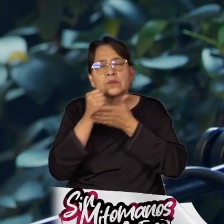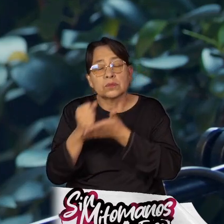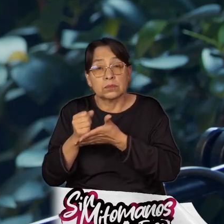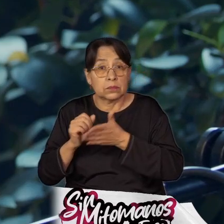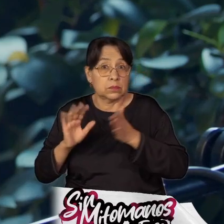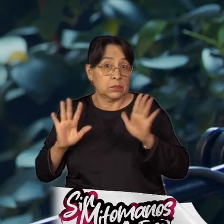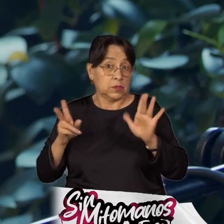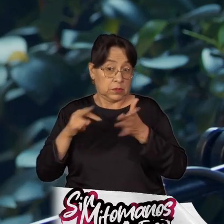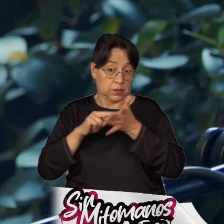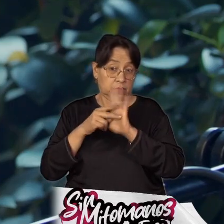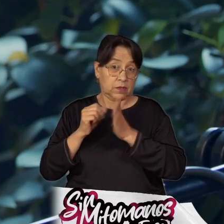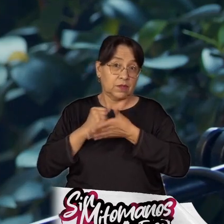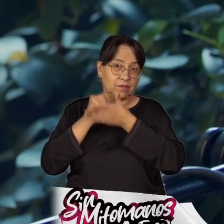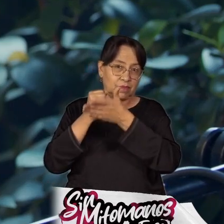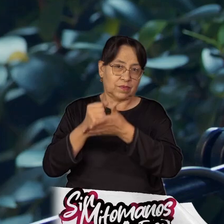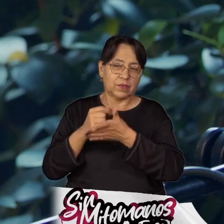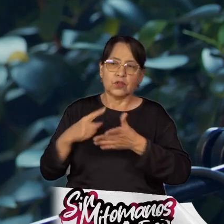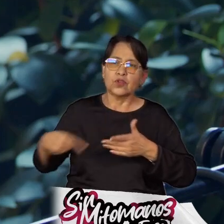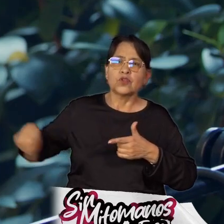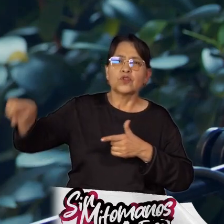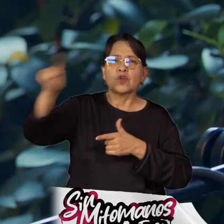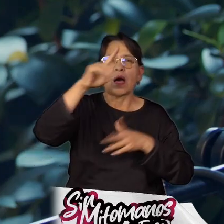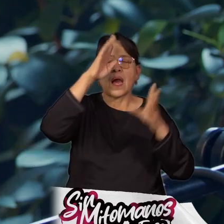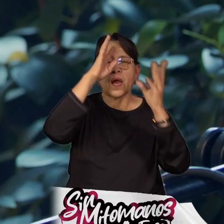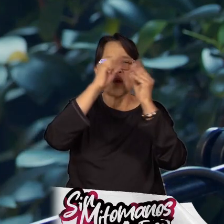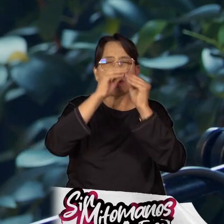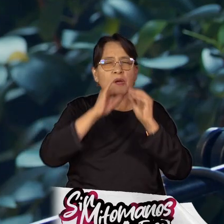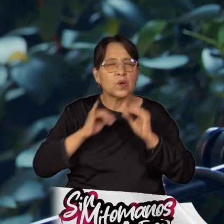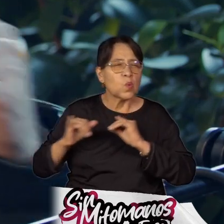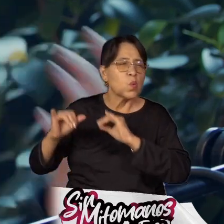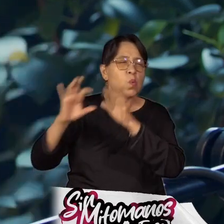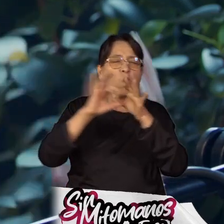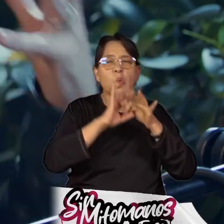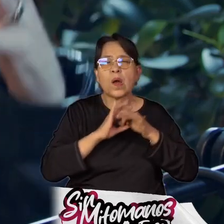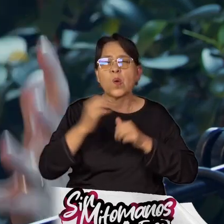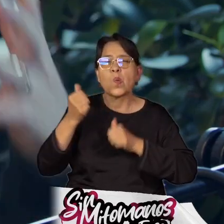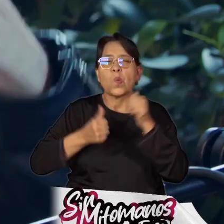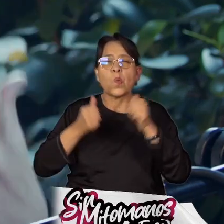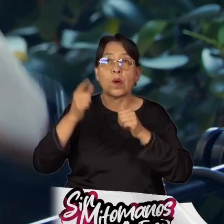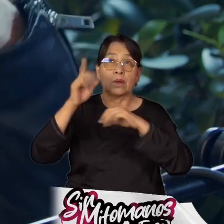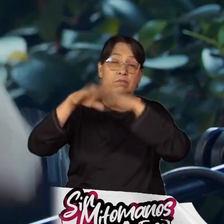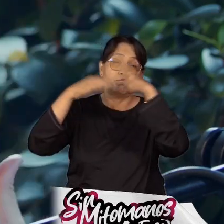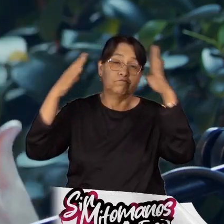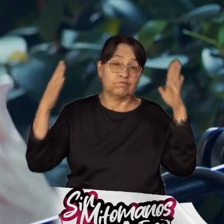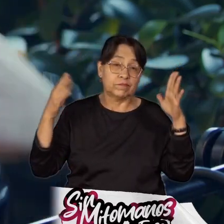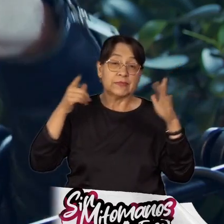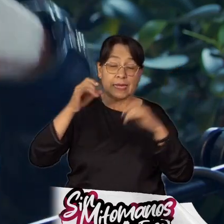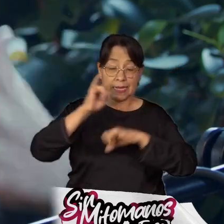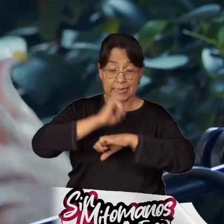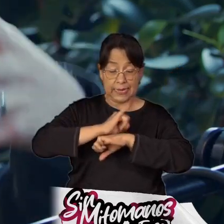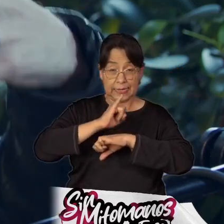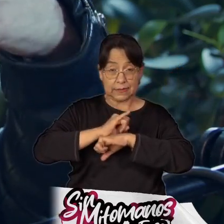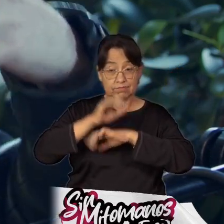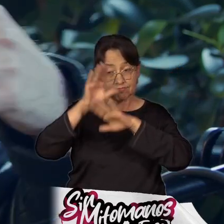común. Y tenemos un bien común: el reino de los cielos. La iglesia del Señor Jesucristo tiene que representar ese